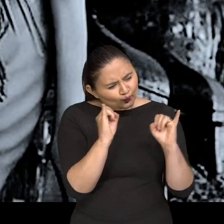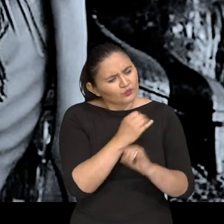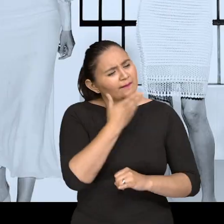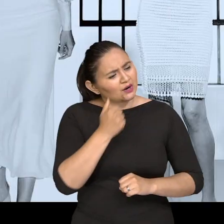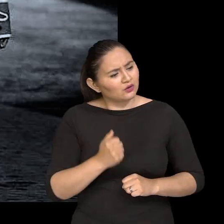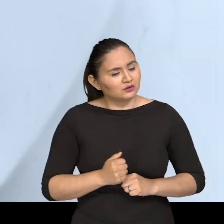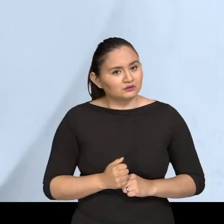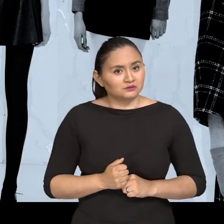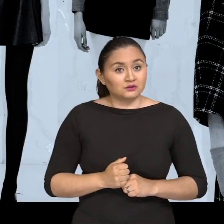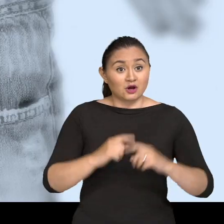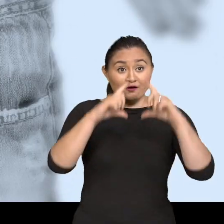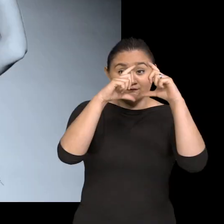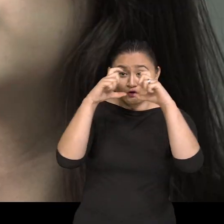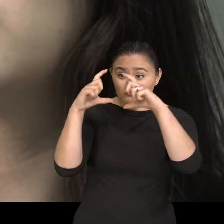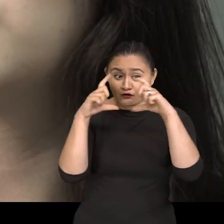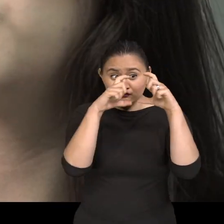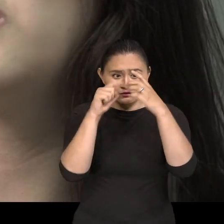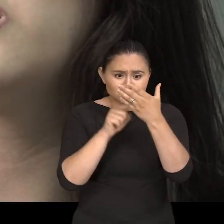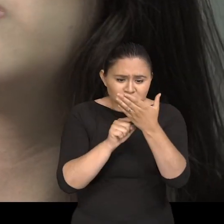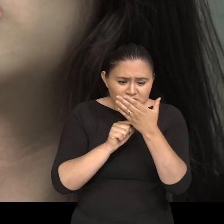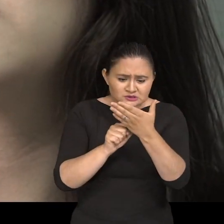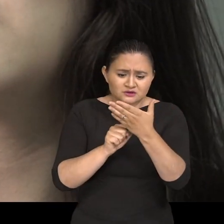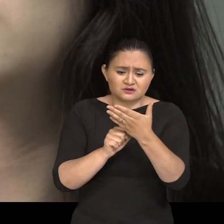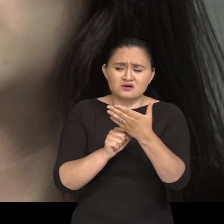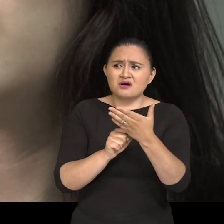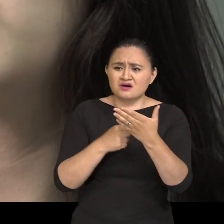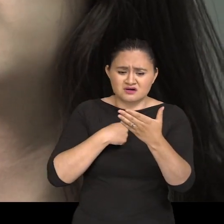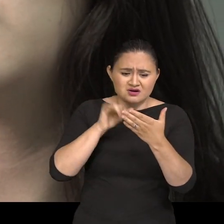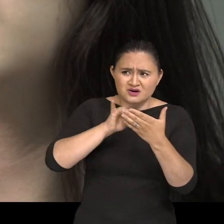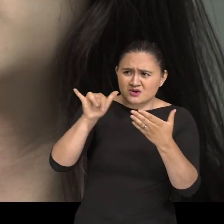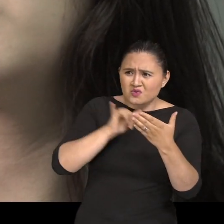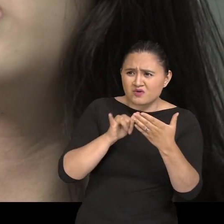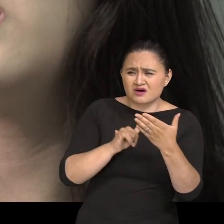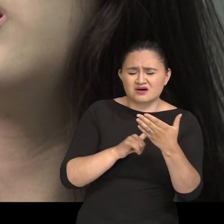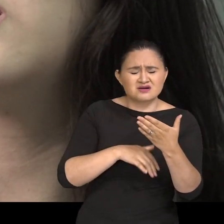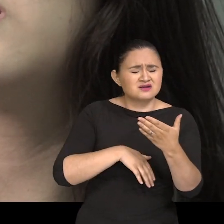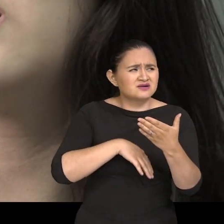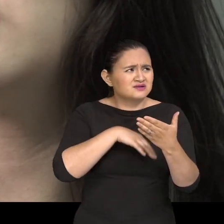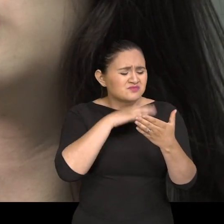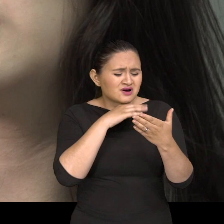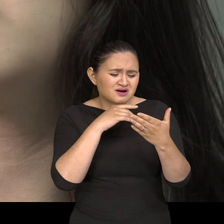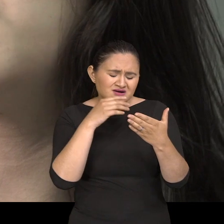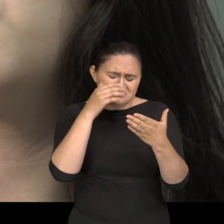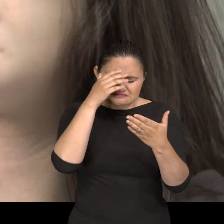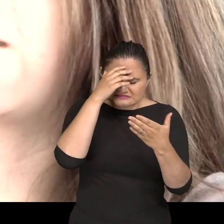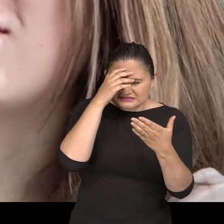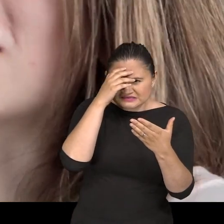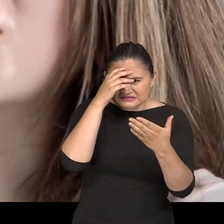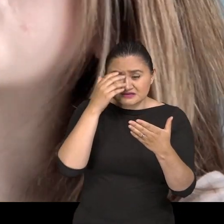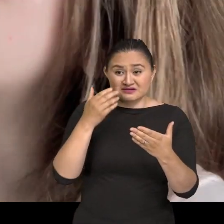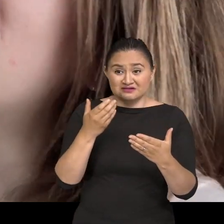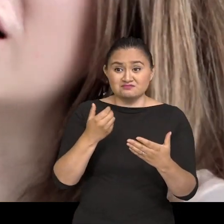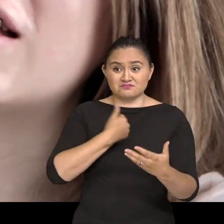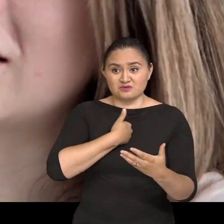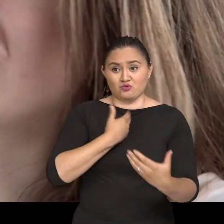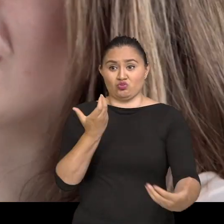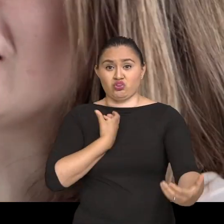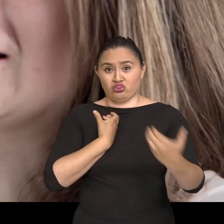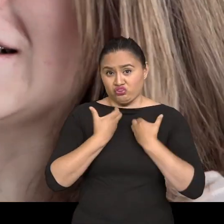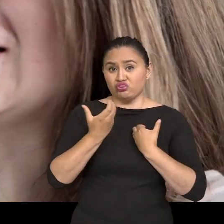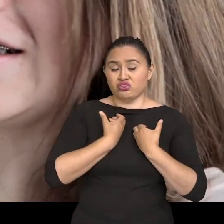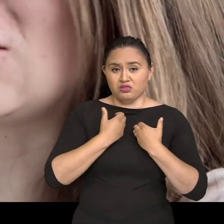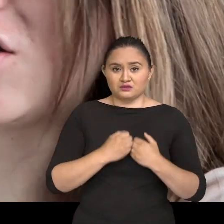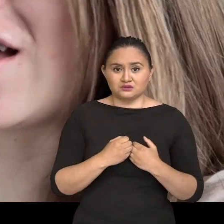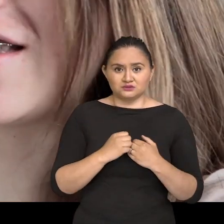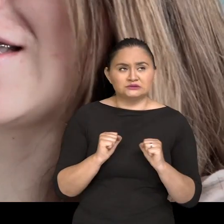son fotos tras fotos las fotos que tú prácticamente estás posicionando te con ellas y que esas críticas a sí mismas la ansiedad que no tiene